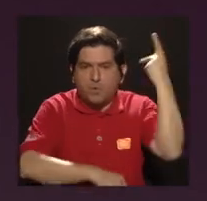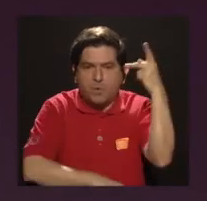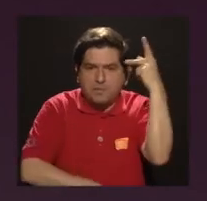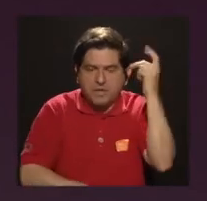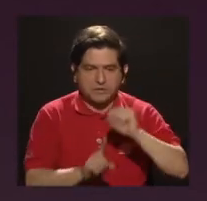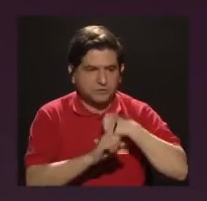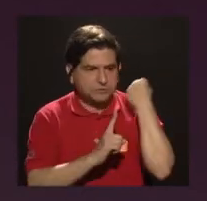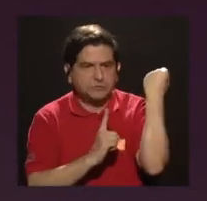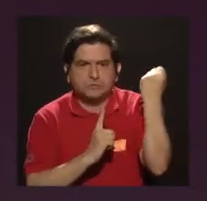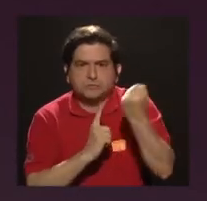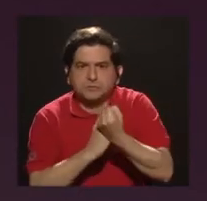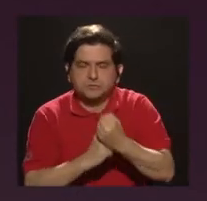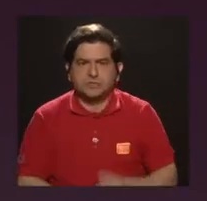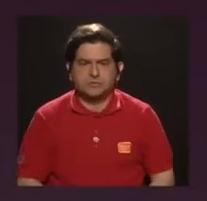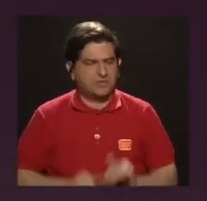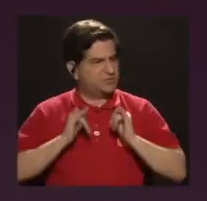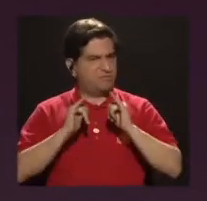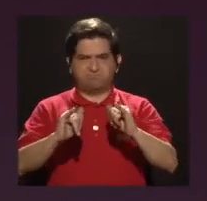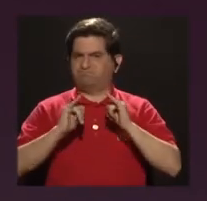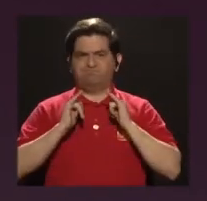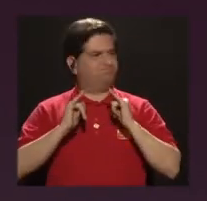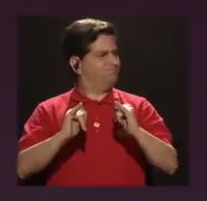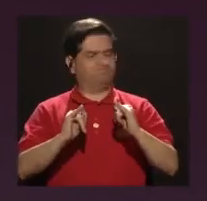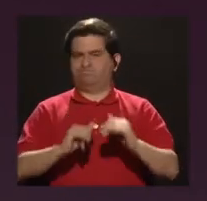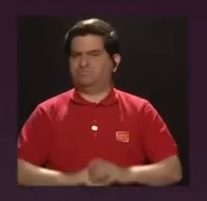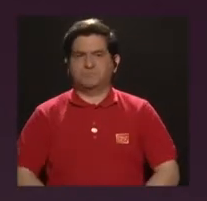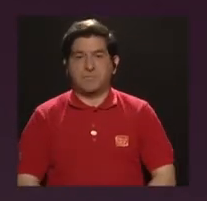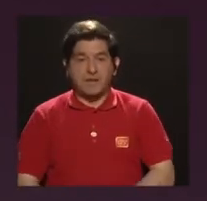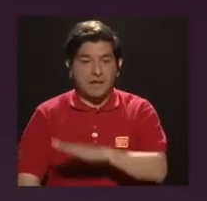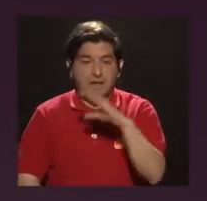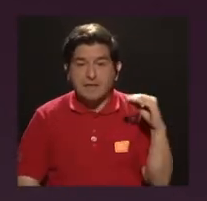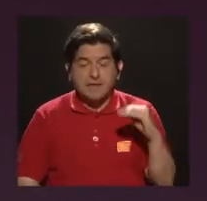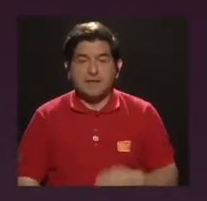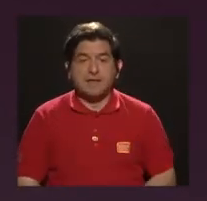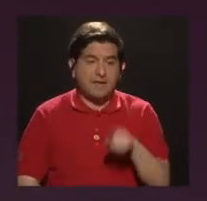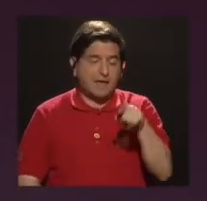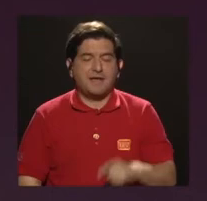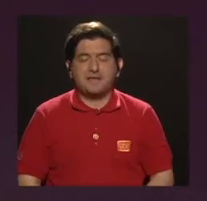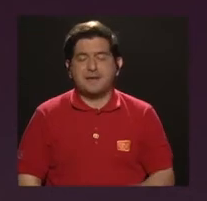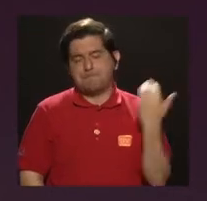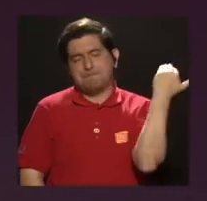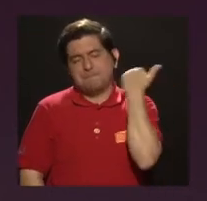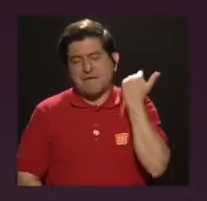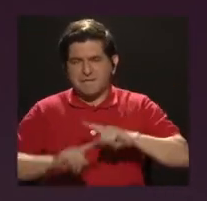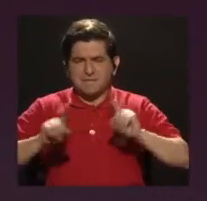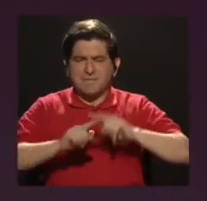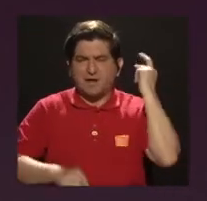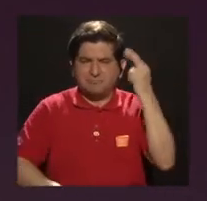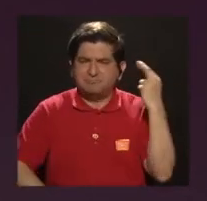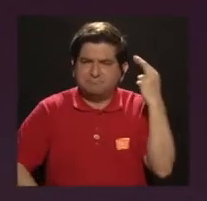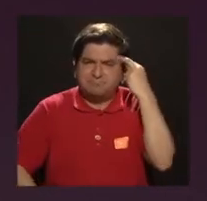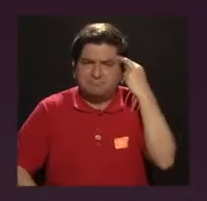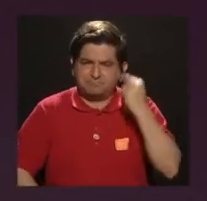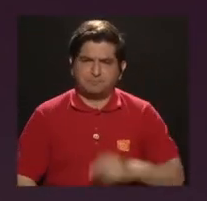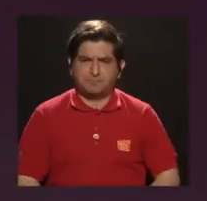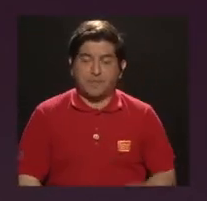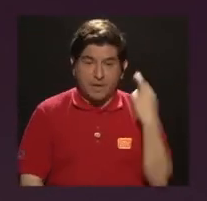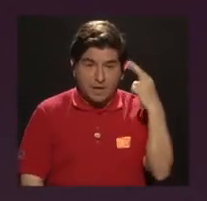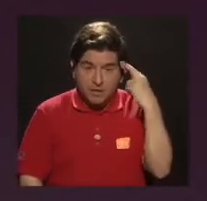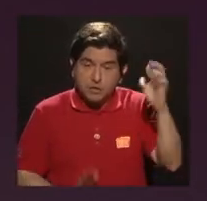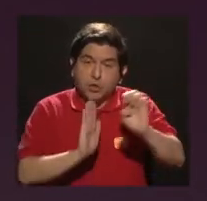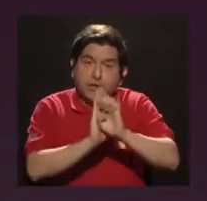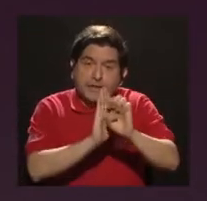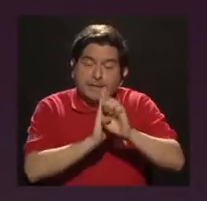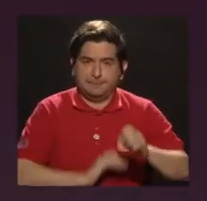en una situación de desigualdad y digamos es el pato de la fiesta por muchas razones porque por